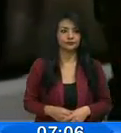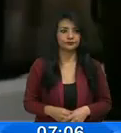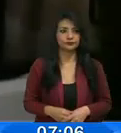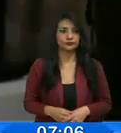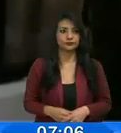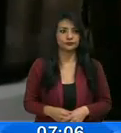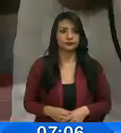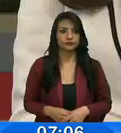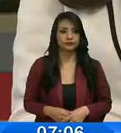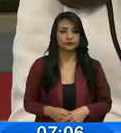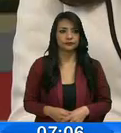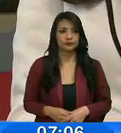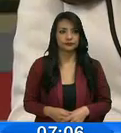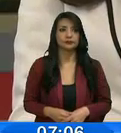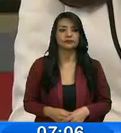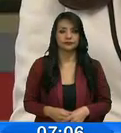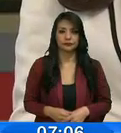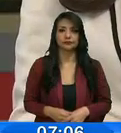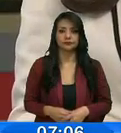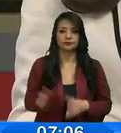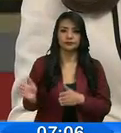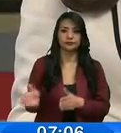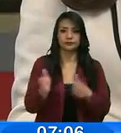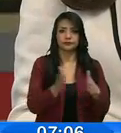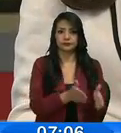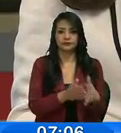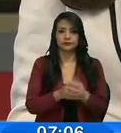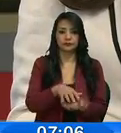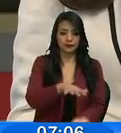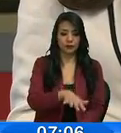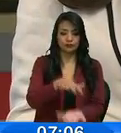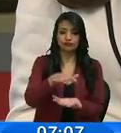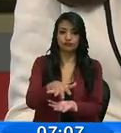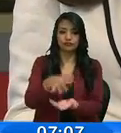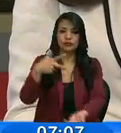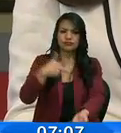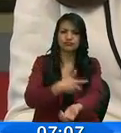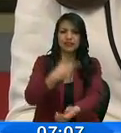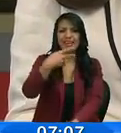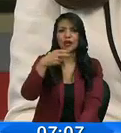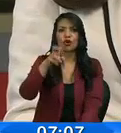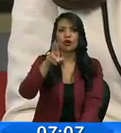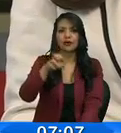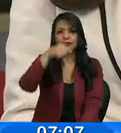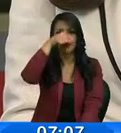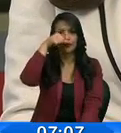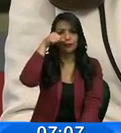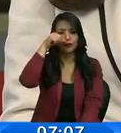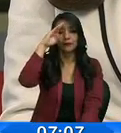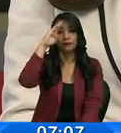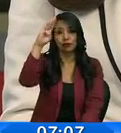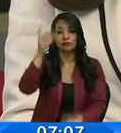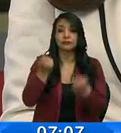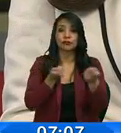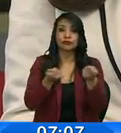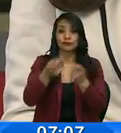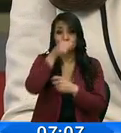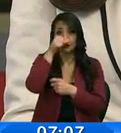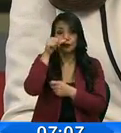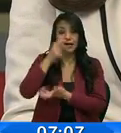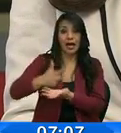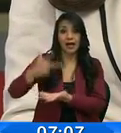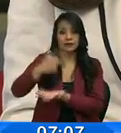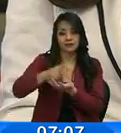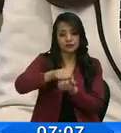Casamen. Y una nueva caleta cargada de heroína fue descubierta por agentes antinarcóticos del Carchi. La droga